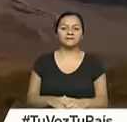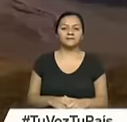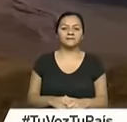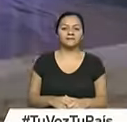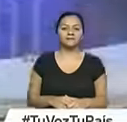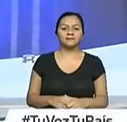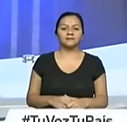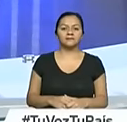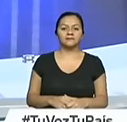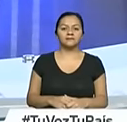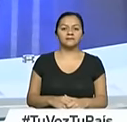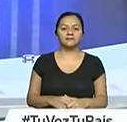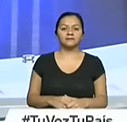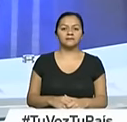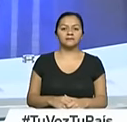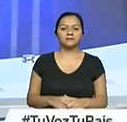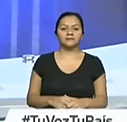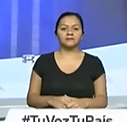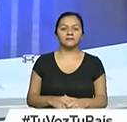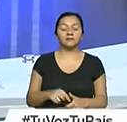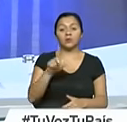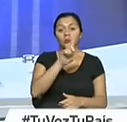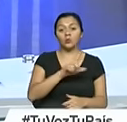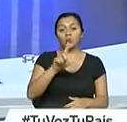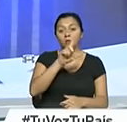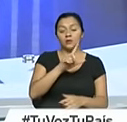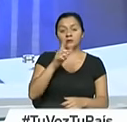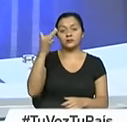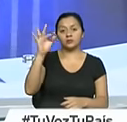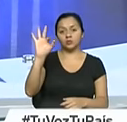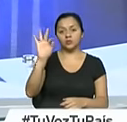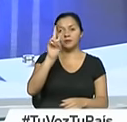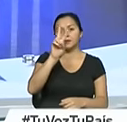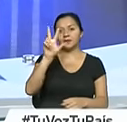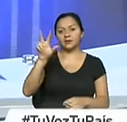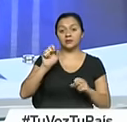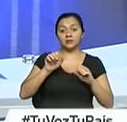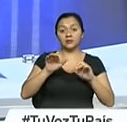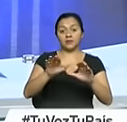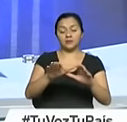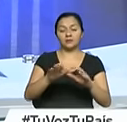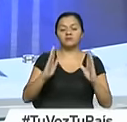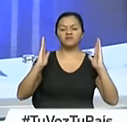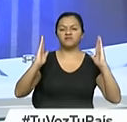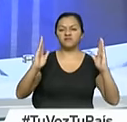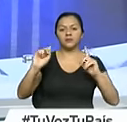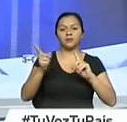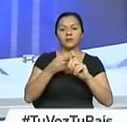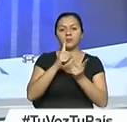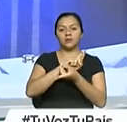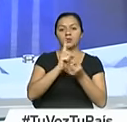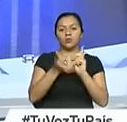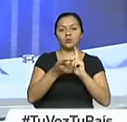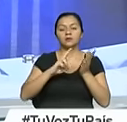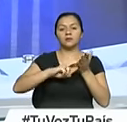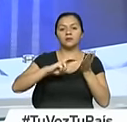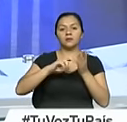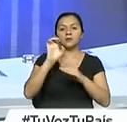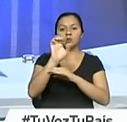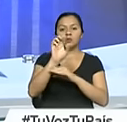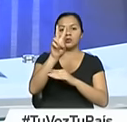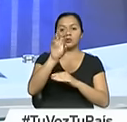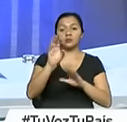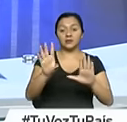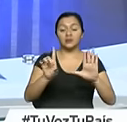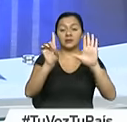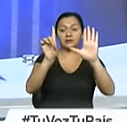Ciudadano. Entre el lunes 19 y viernes 23 de septiembre se realizará el primer encuentro minero Ecuador